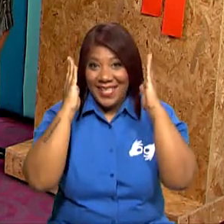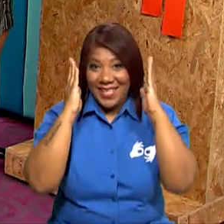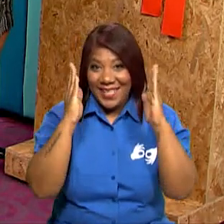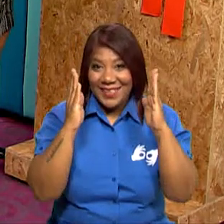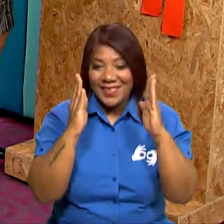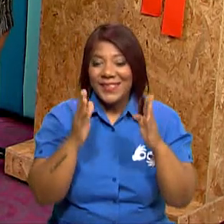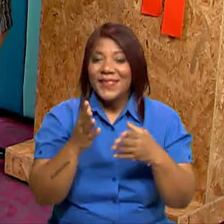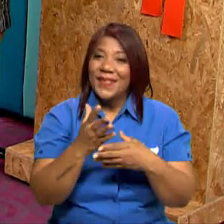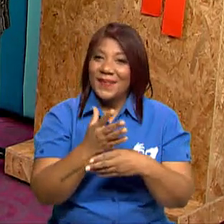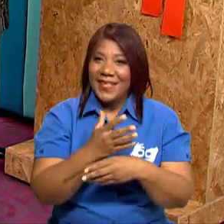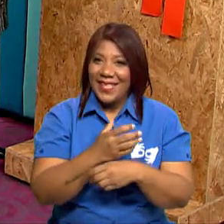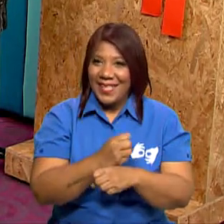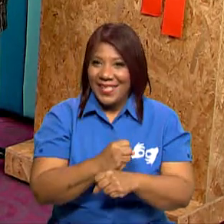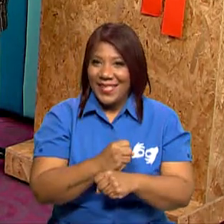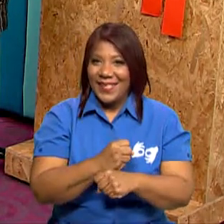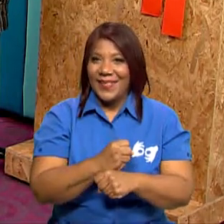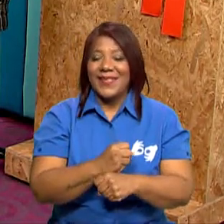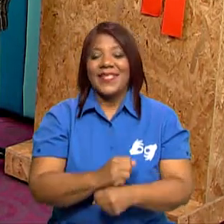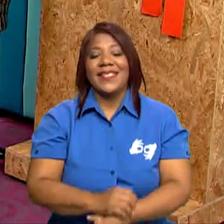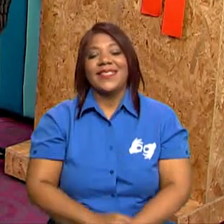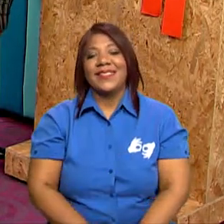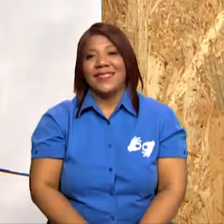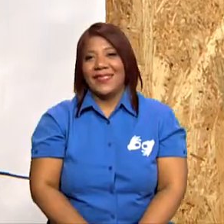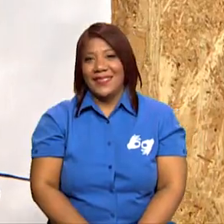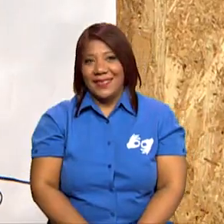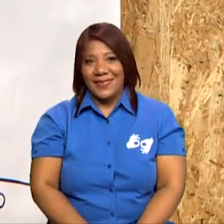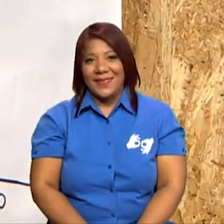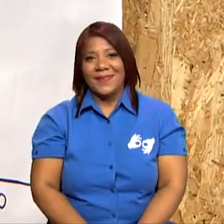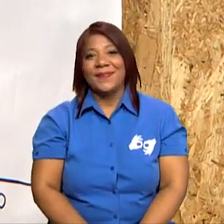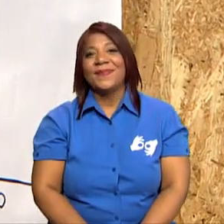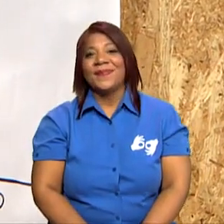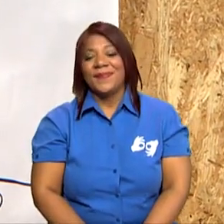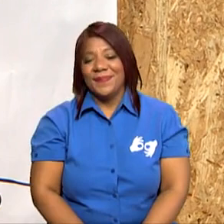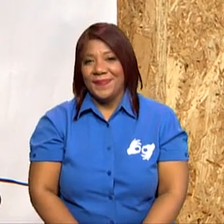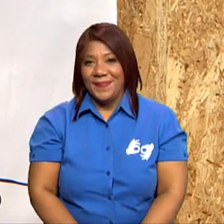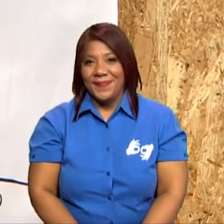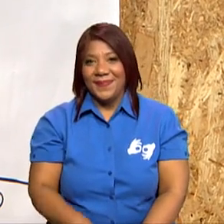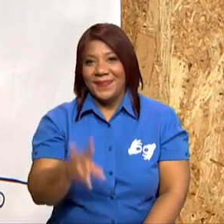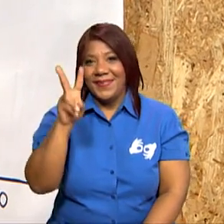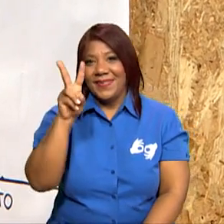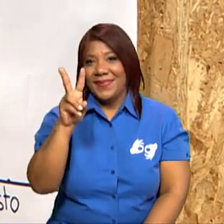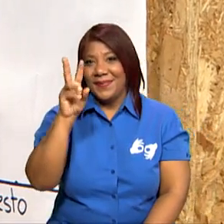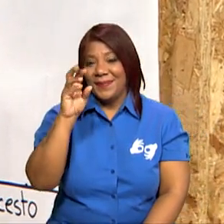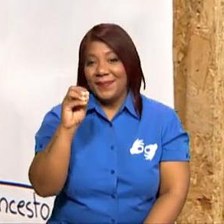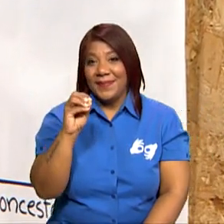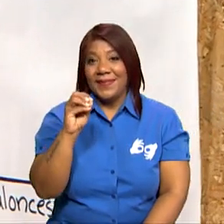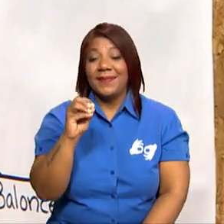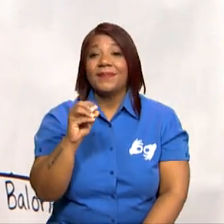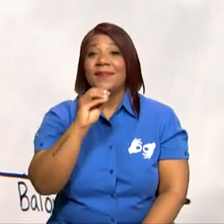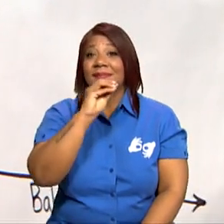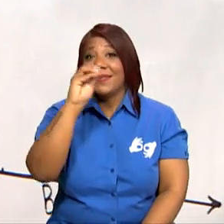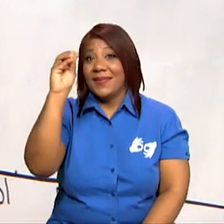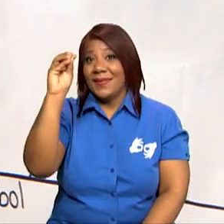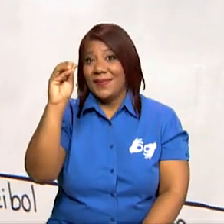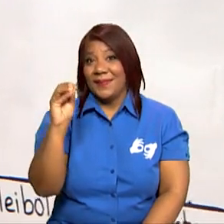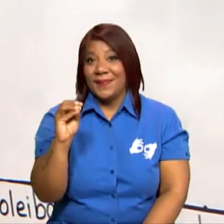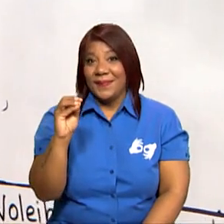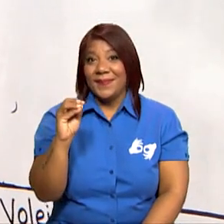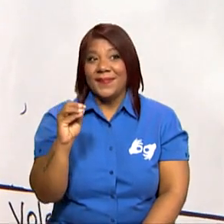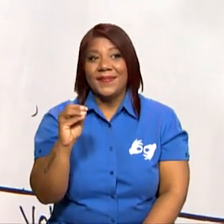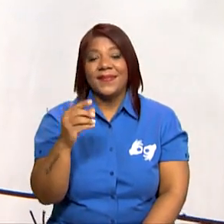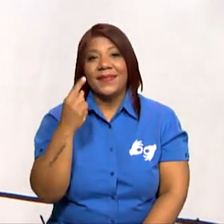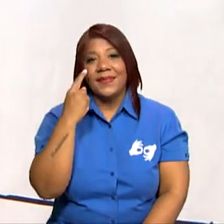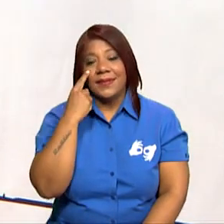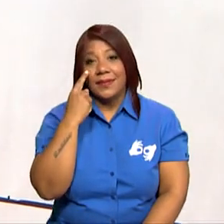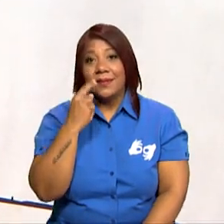Pero para hacerlo más rápido voy a representarlo y tengo mi primera barra, que es el 20%. Observa que llega justo ahí. Uh-huh. Luego para